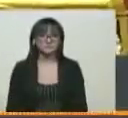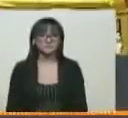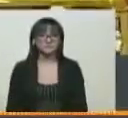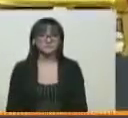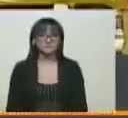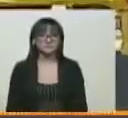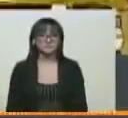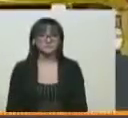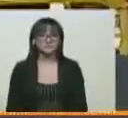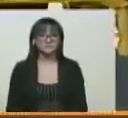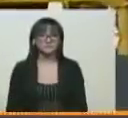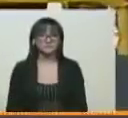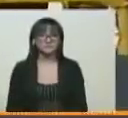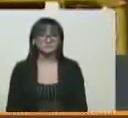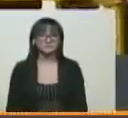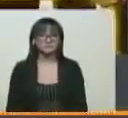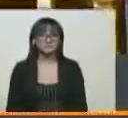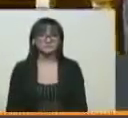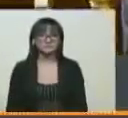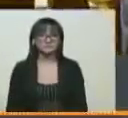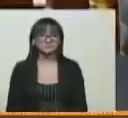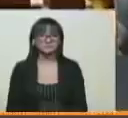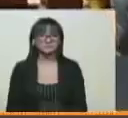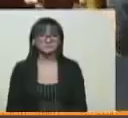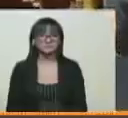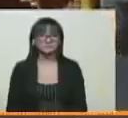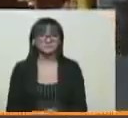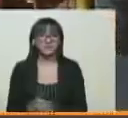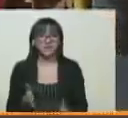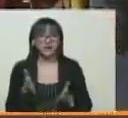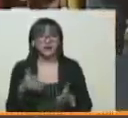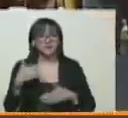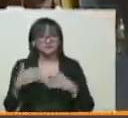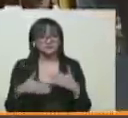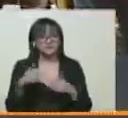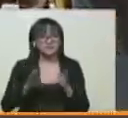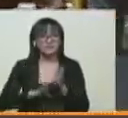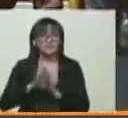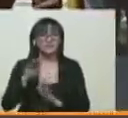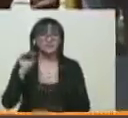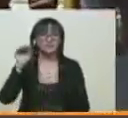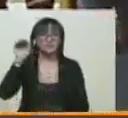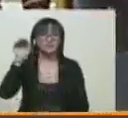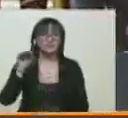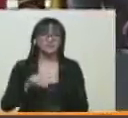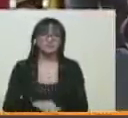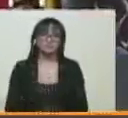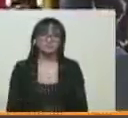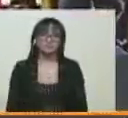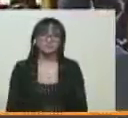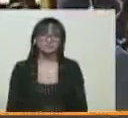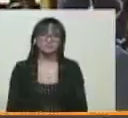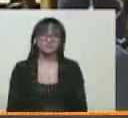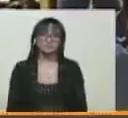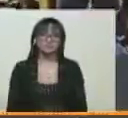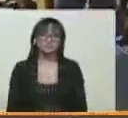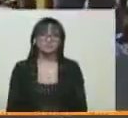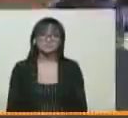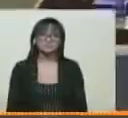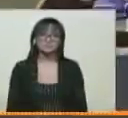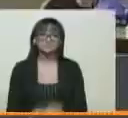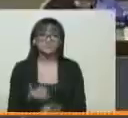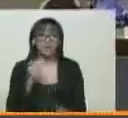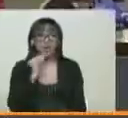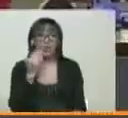Para gobernar en el presente. Y para avanzar hacia el futuro. Aquí está, este